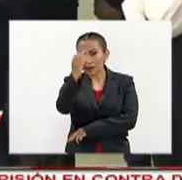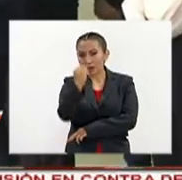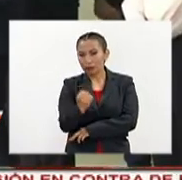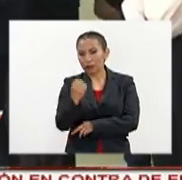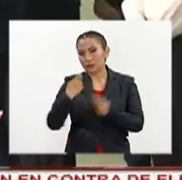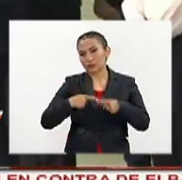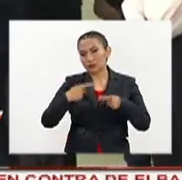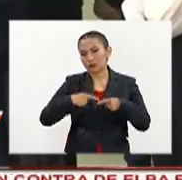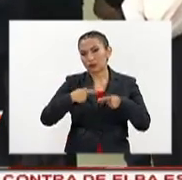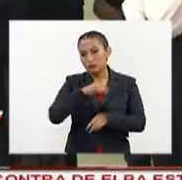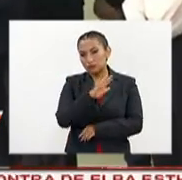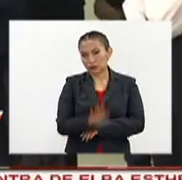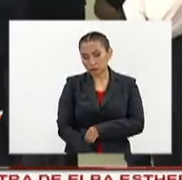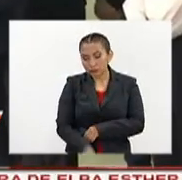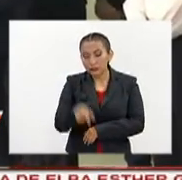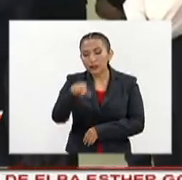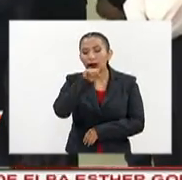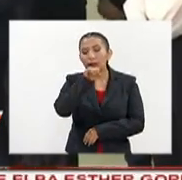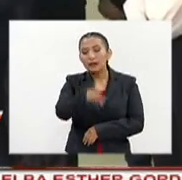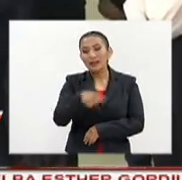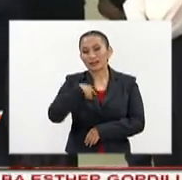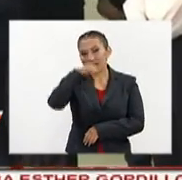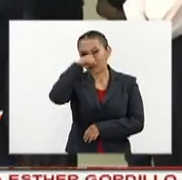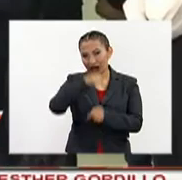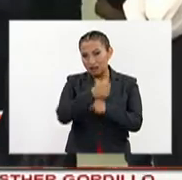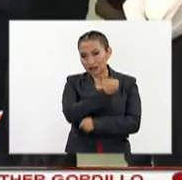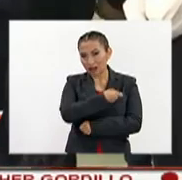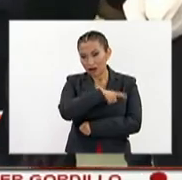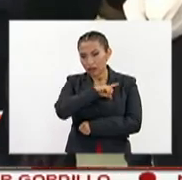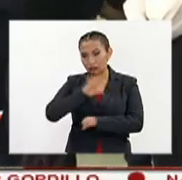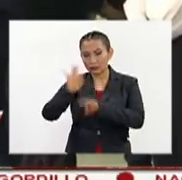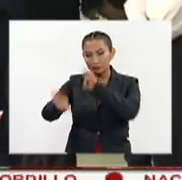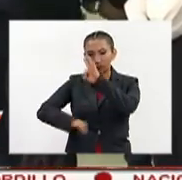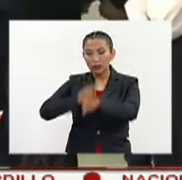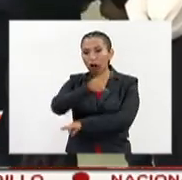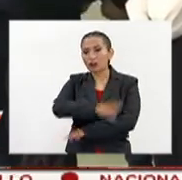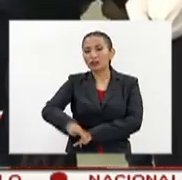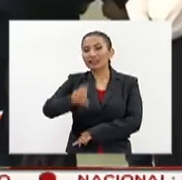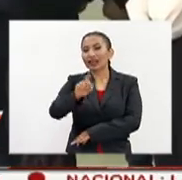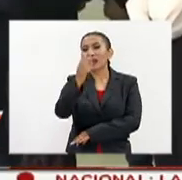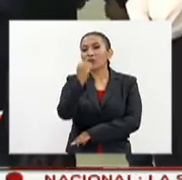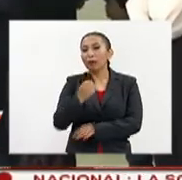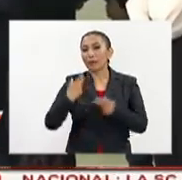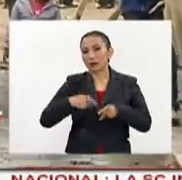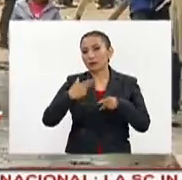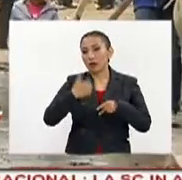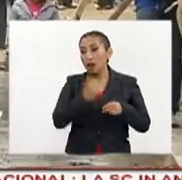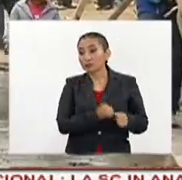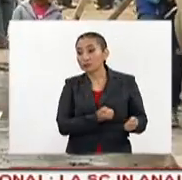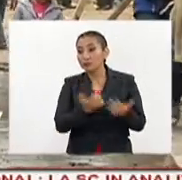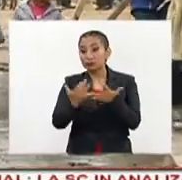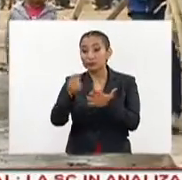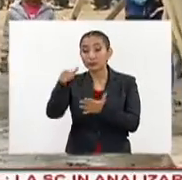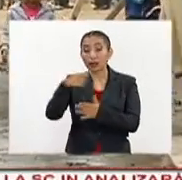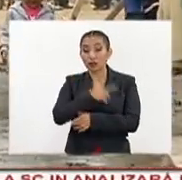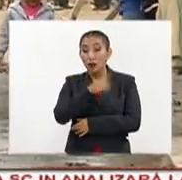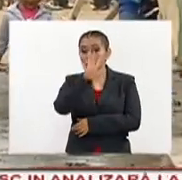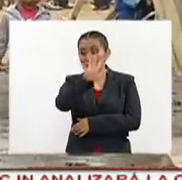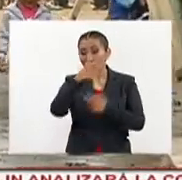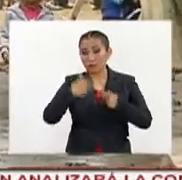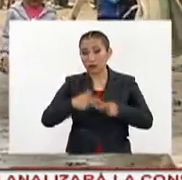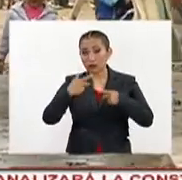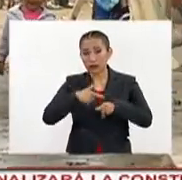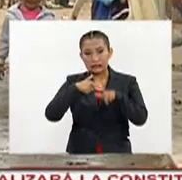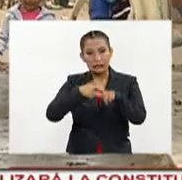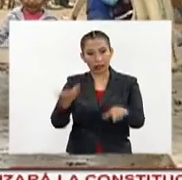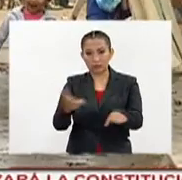369 víctimas. Posteriormente informó que la Secretaría de Salud atendió a 839 pacientes y que solo 5